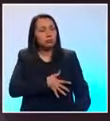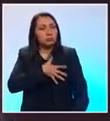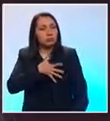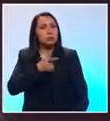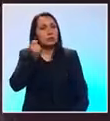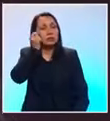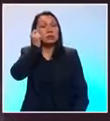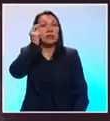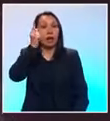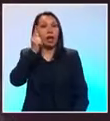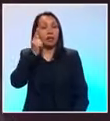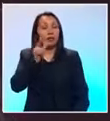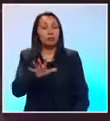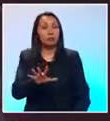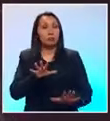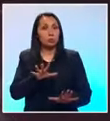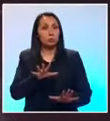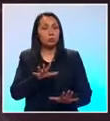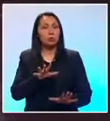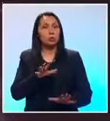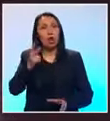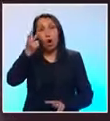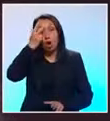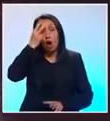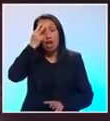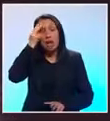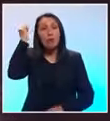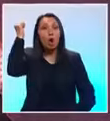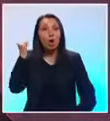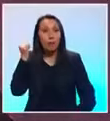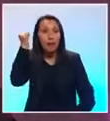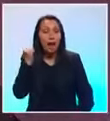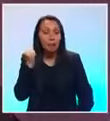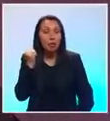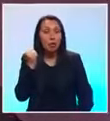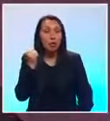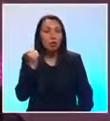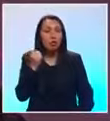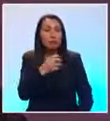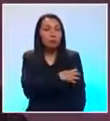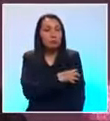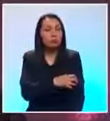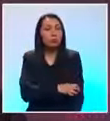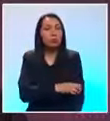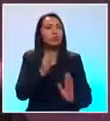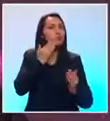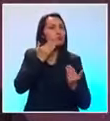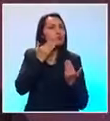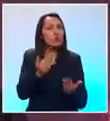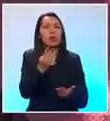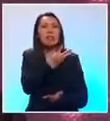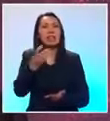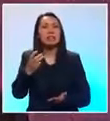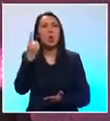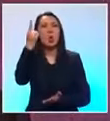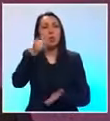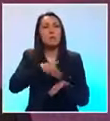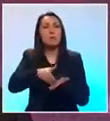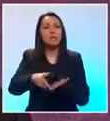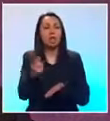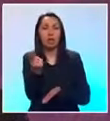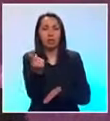saber que Coquimbo y Copiapó habían dado 301 millones